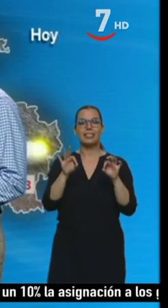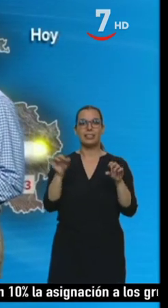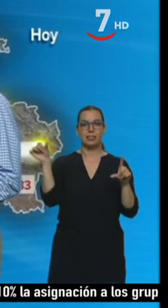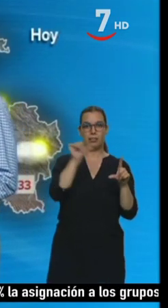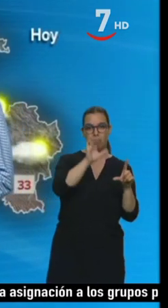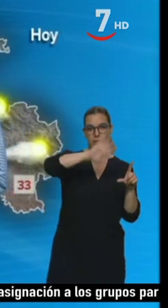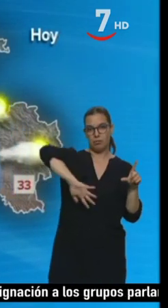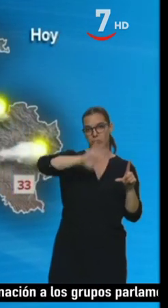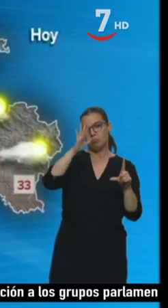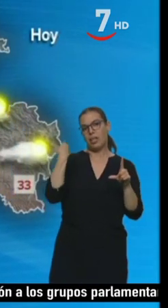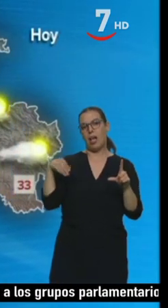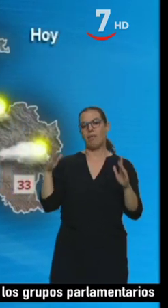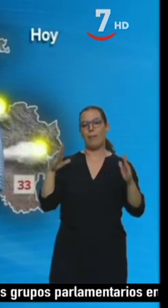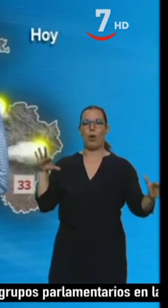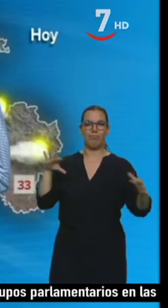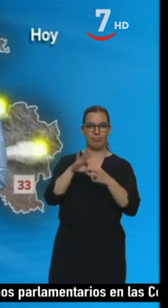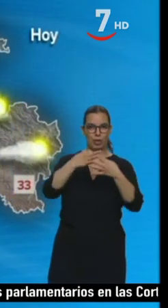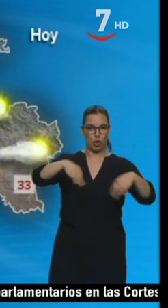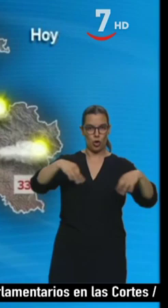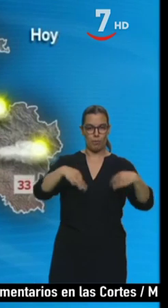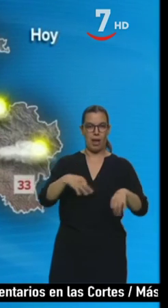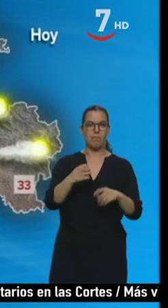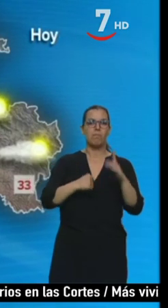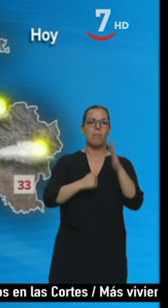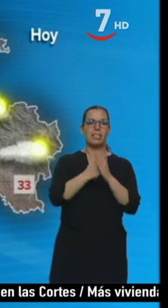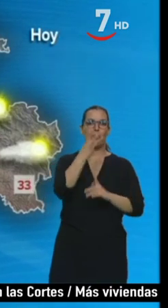más normales a la época, con máximas de unos 30 grados.